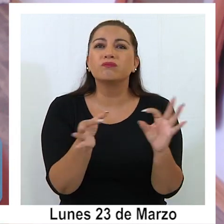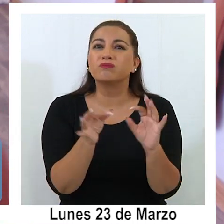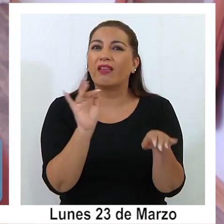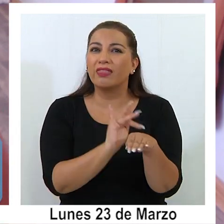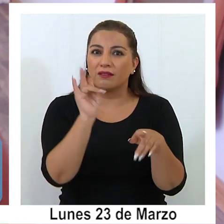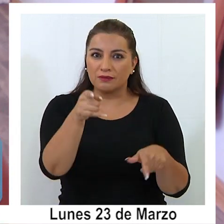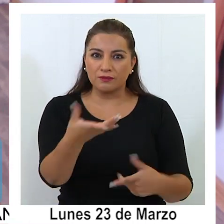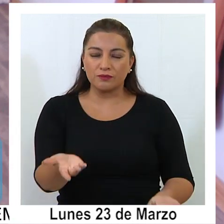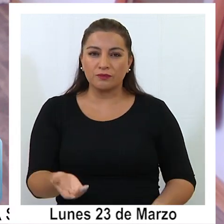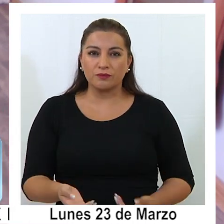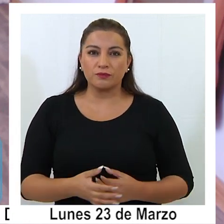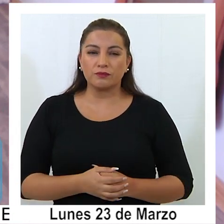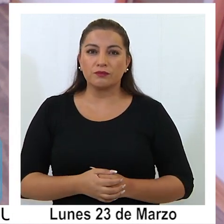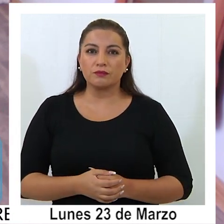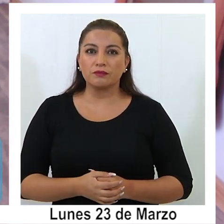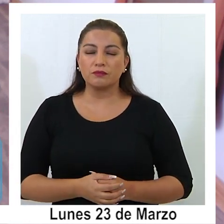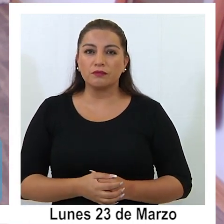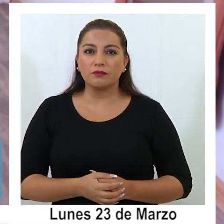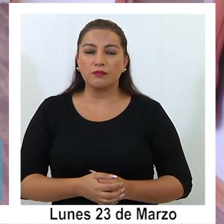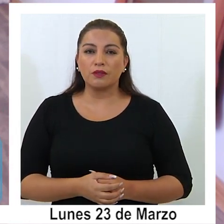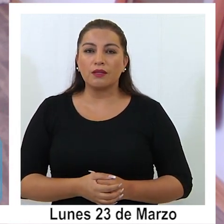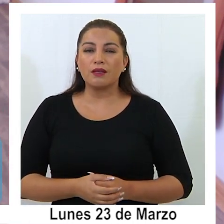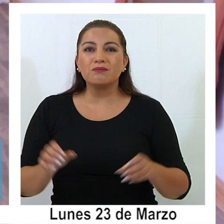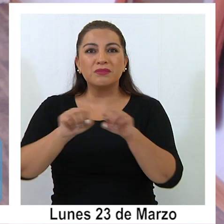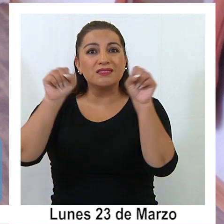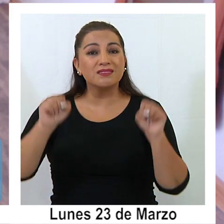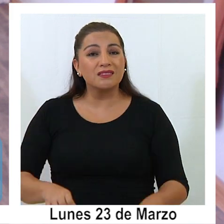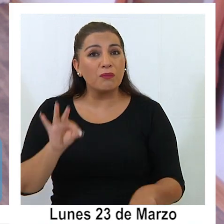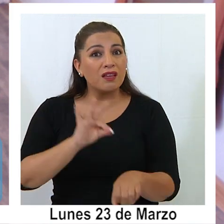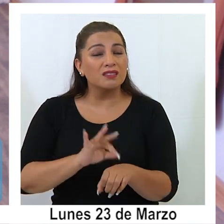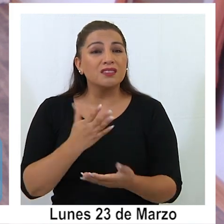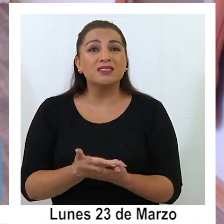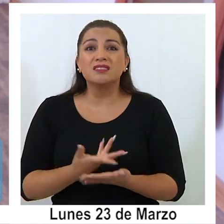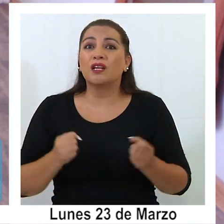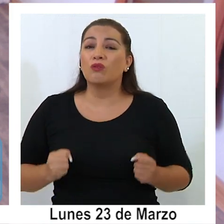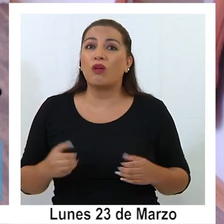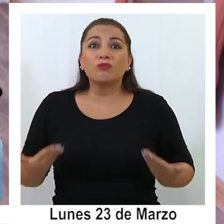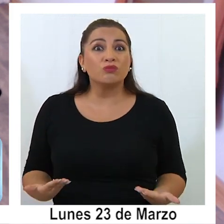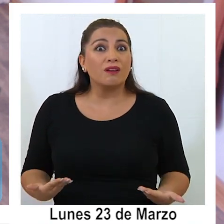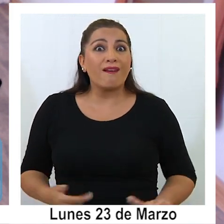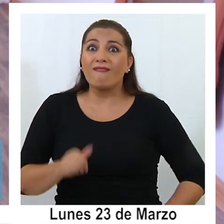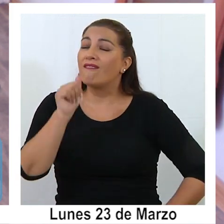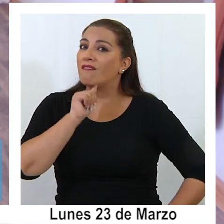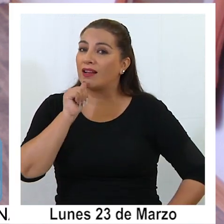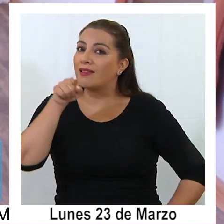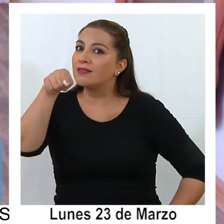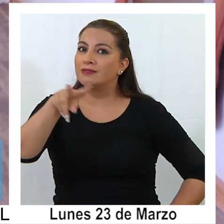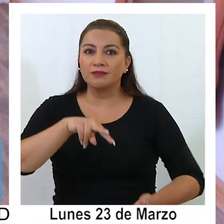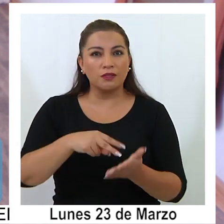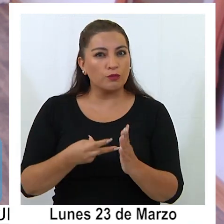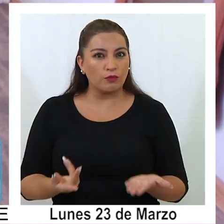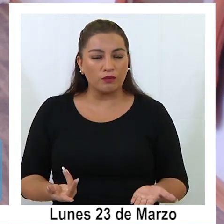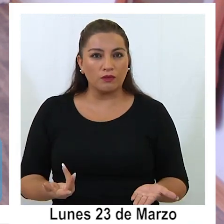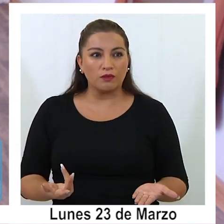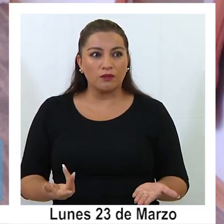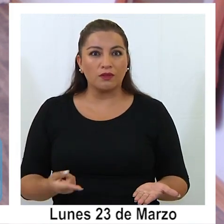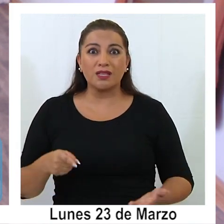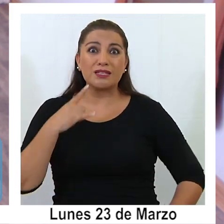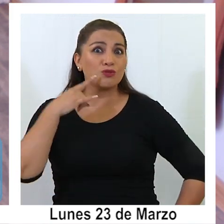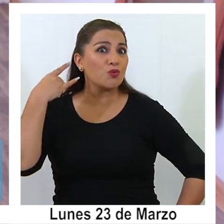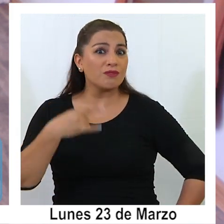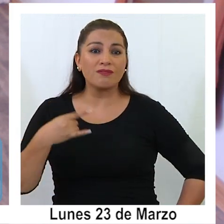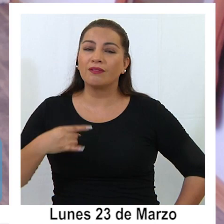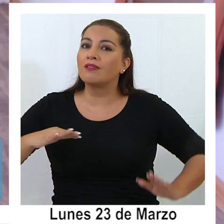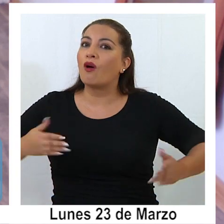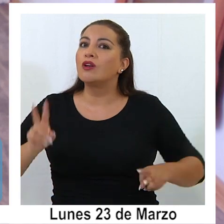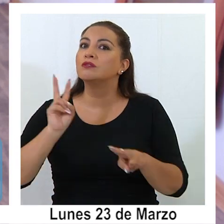indican, pero nuestro sistema de salud actual no se va a dar abasto. Ese es el problema. Entonces, ¿cuál es lo que es urgente